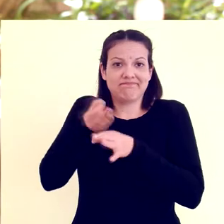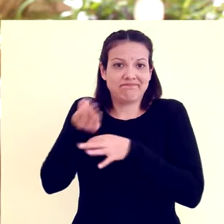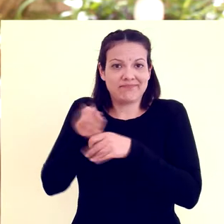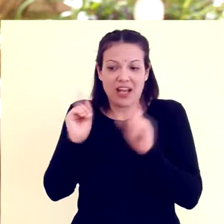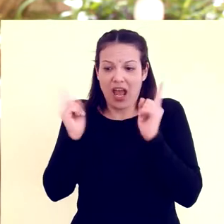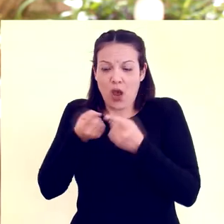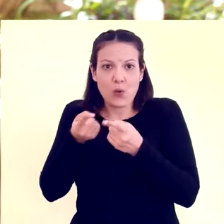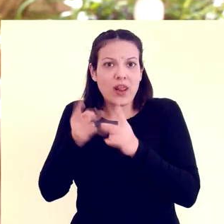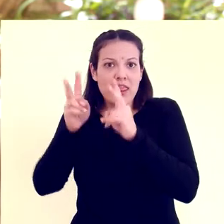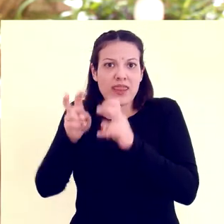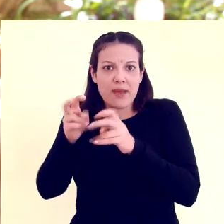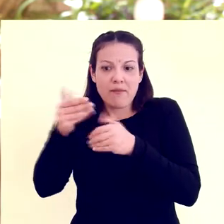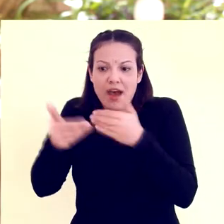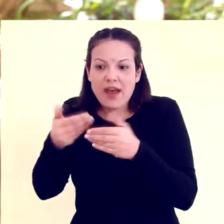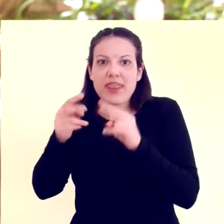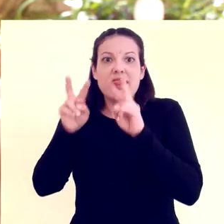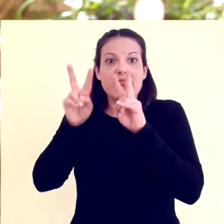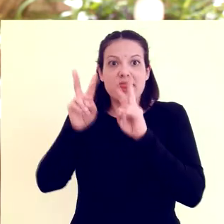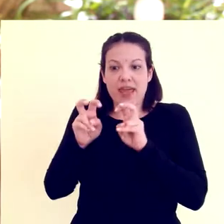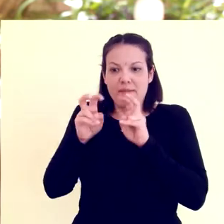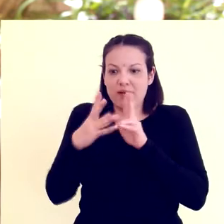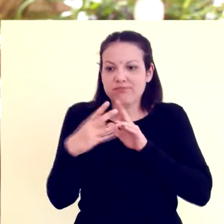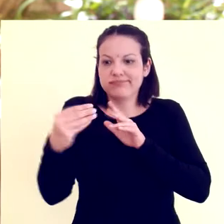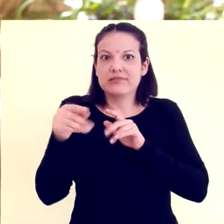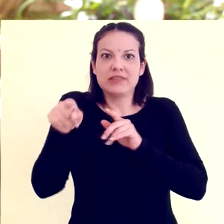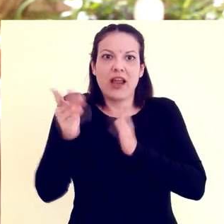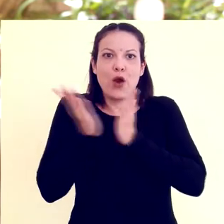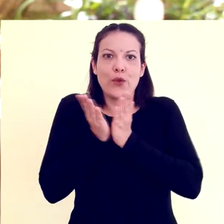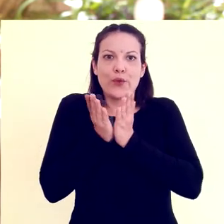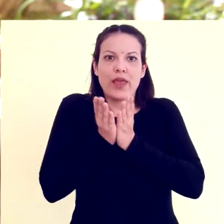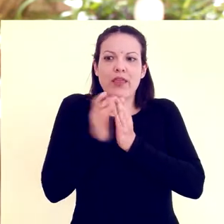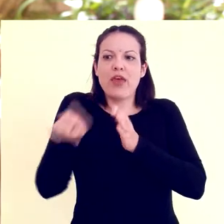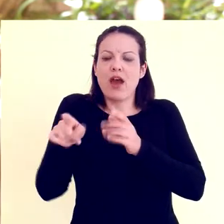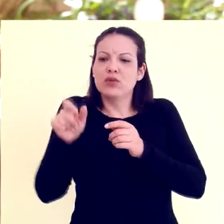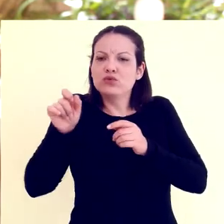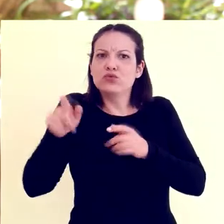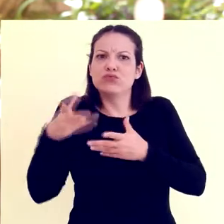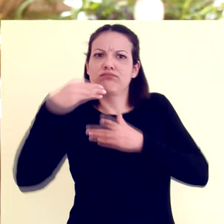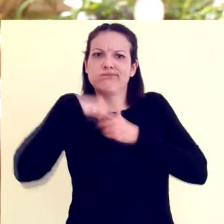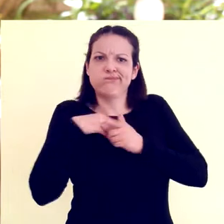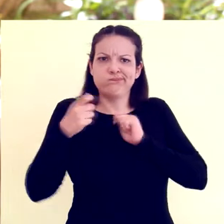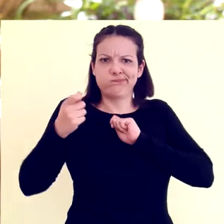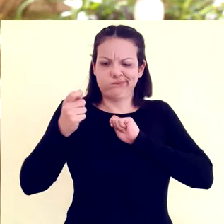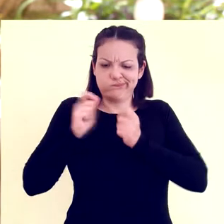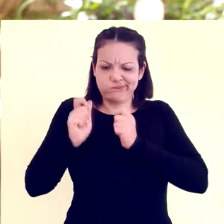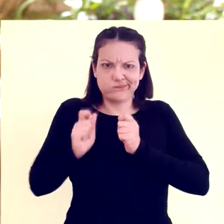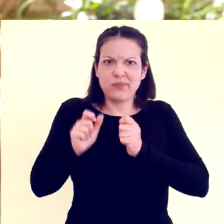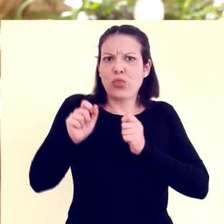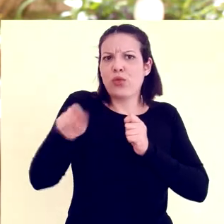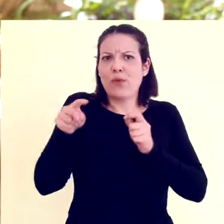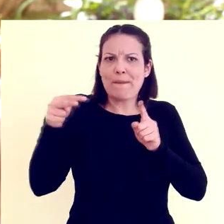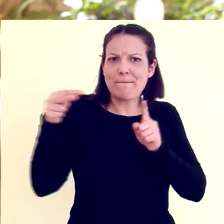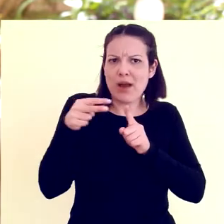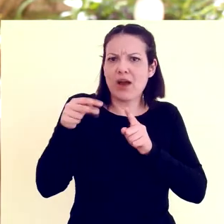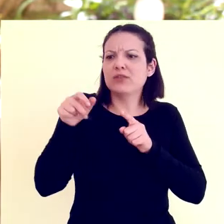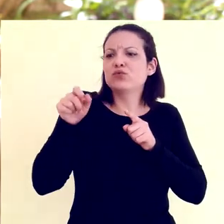en el aula, ese contenido llega al estudiante y hace una propia construcción de ese contenido desde su perspectiva,